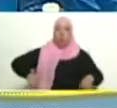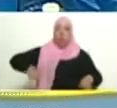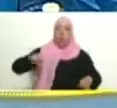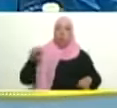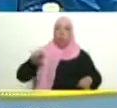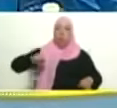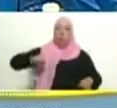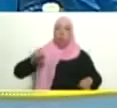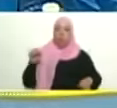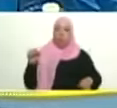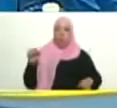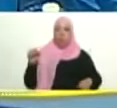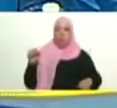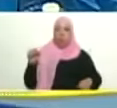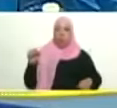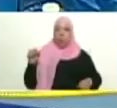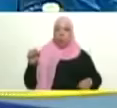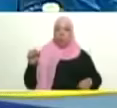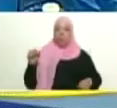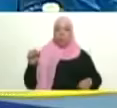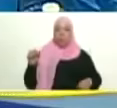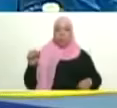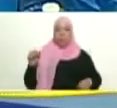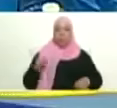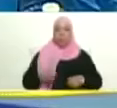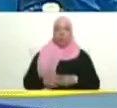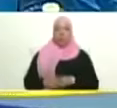general Estrada Paredes,